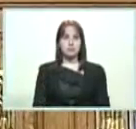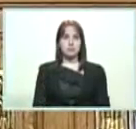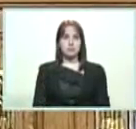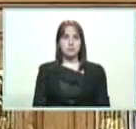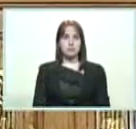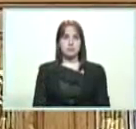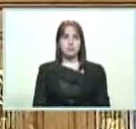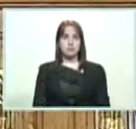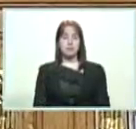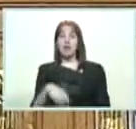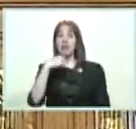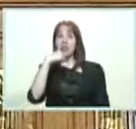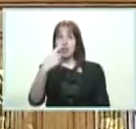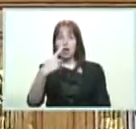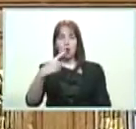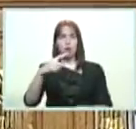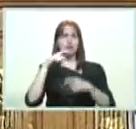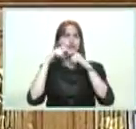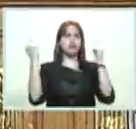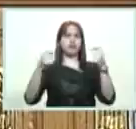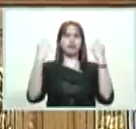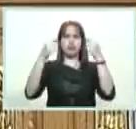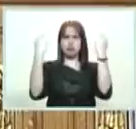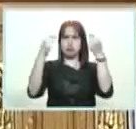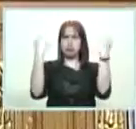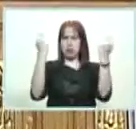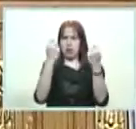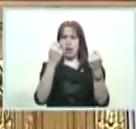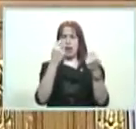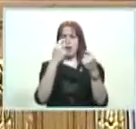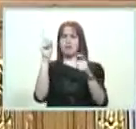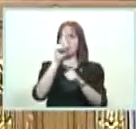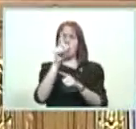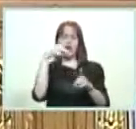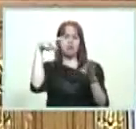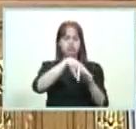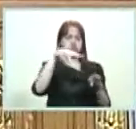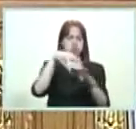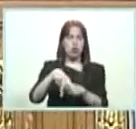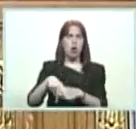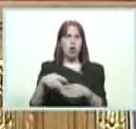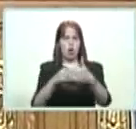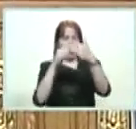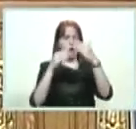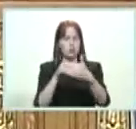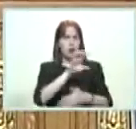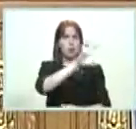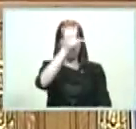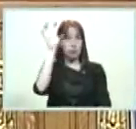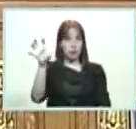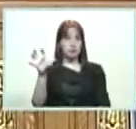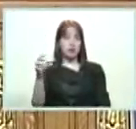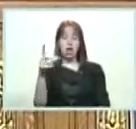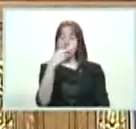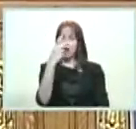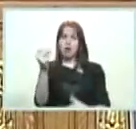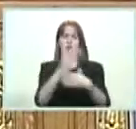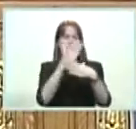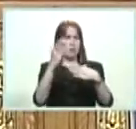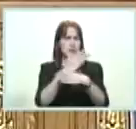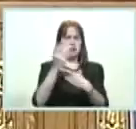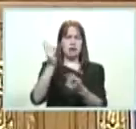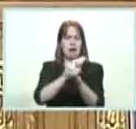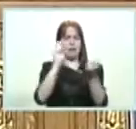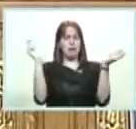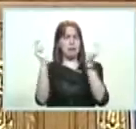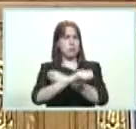Él dijo en la campaña que no se iba a meter más con la situación de los países, que no compartía el cambio de régimen que se había